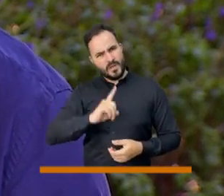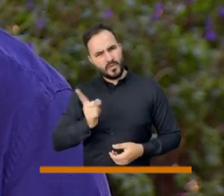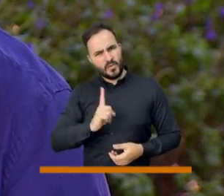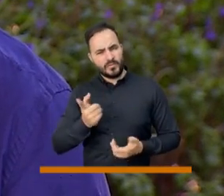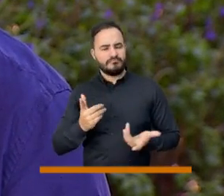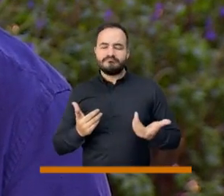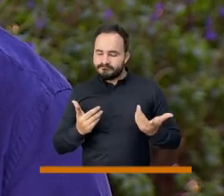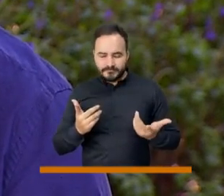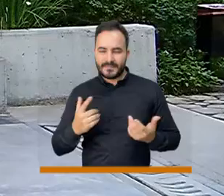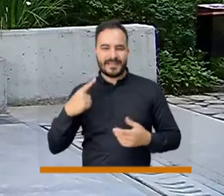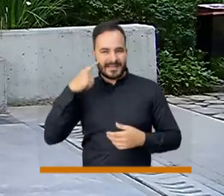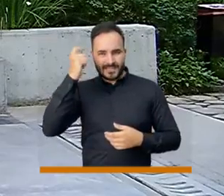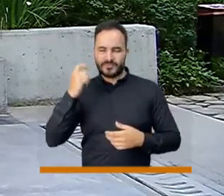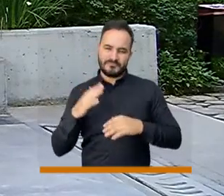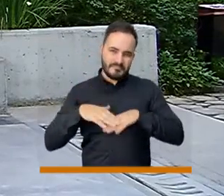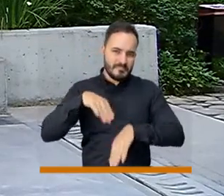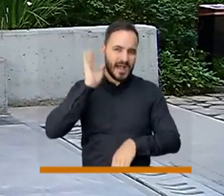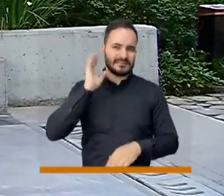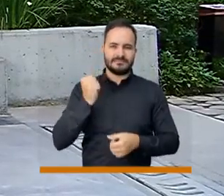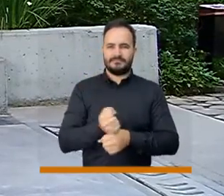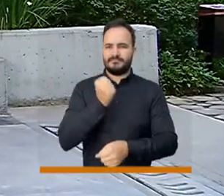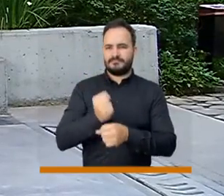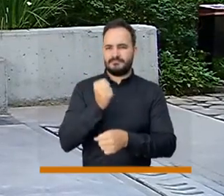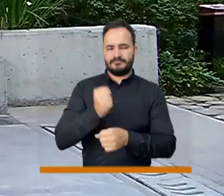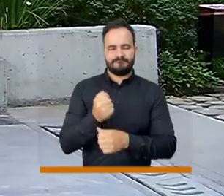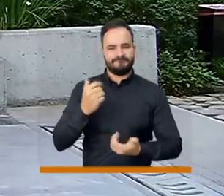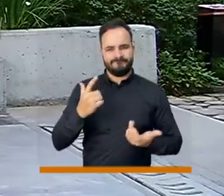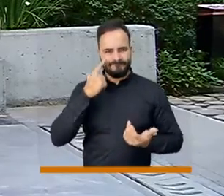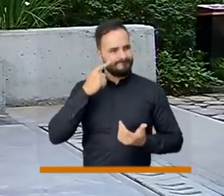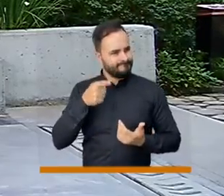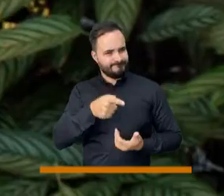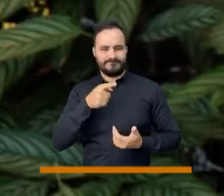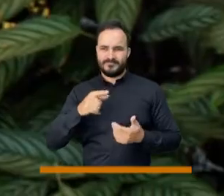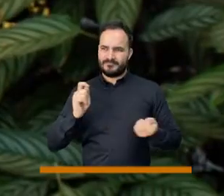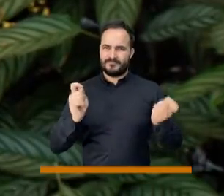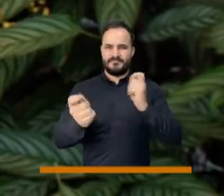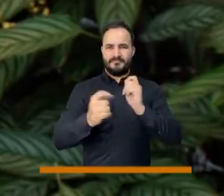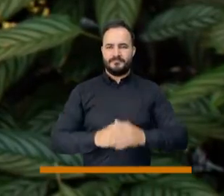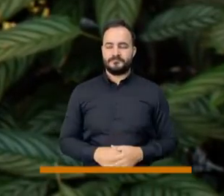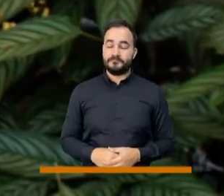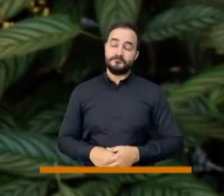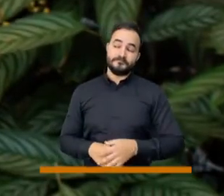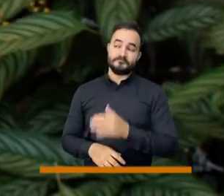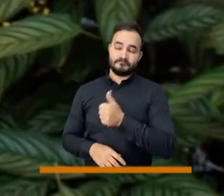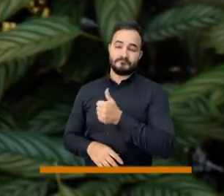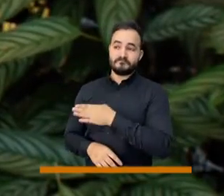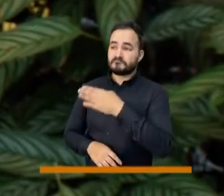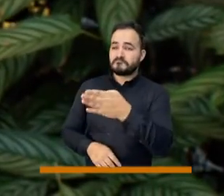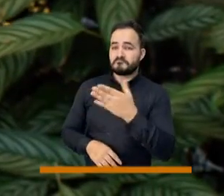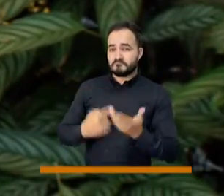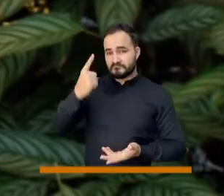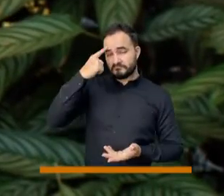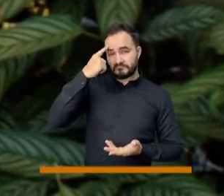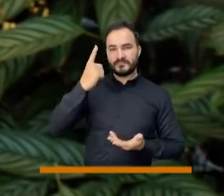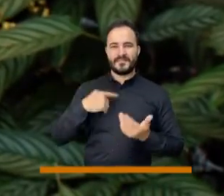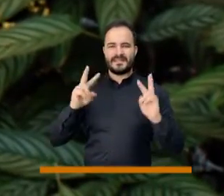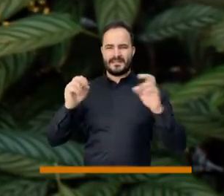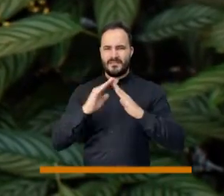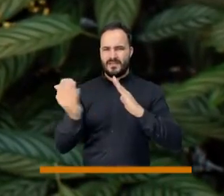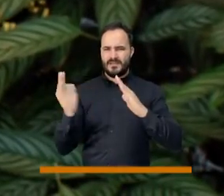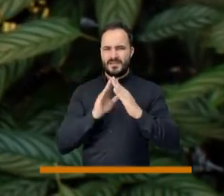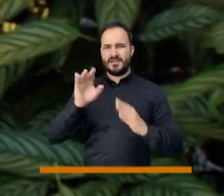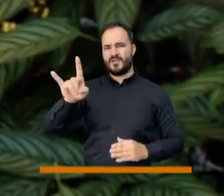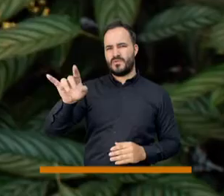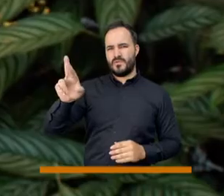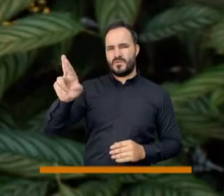retos que tiene hoy nuestra región, nuestro territorio. Pues bueno, Alejandro, empecemos entonces hablando de